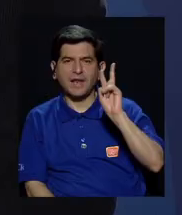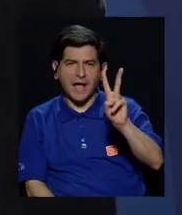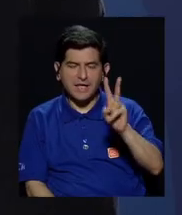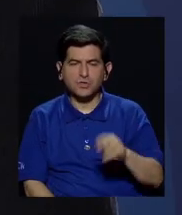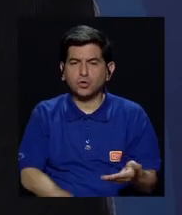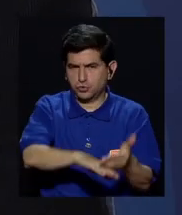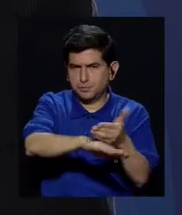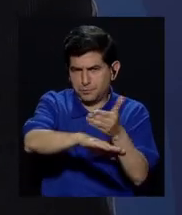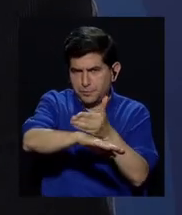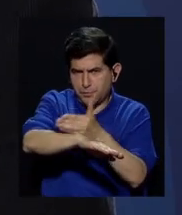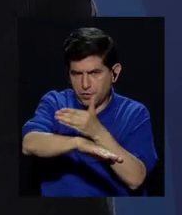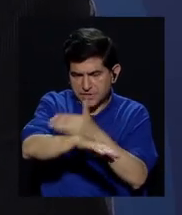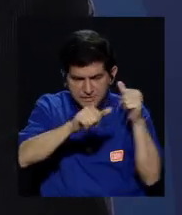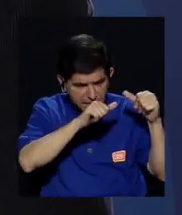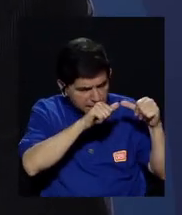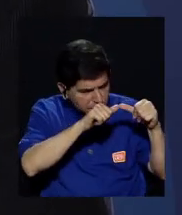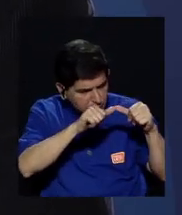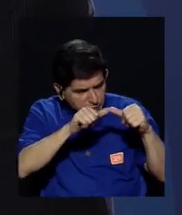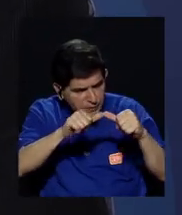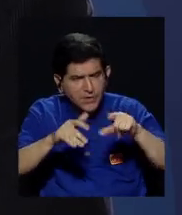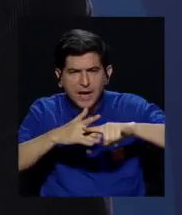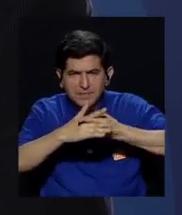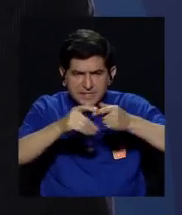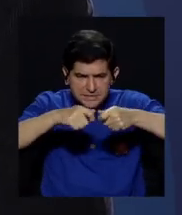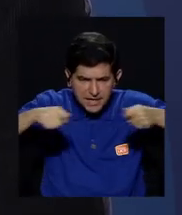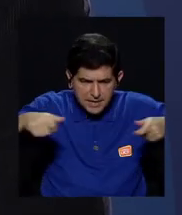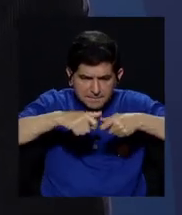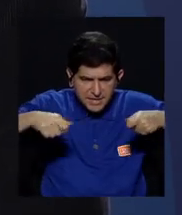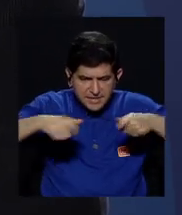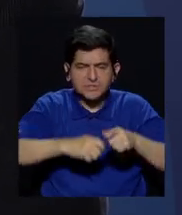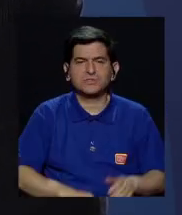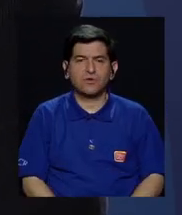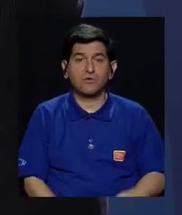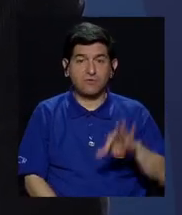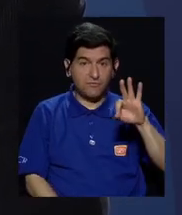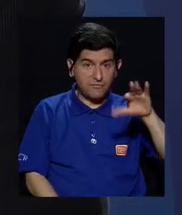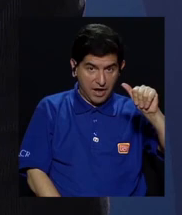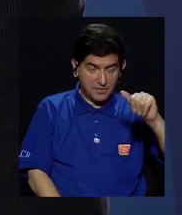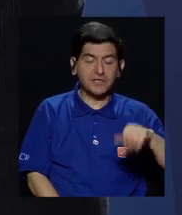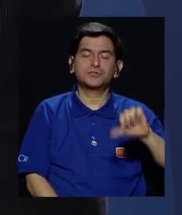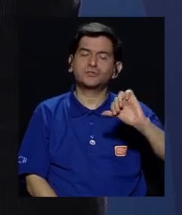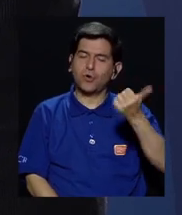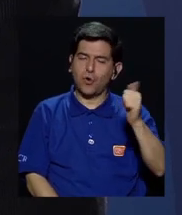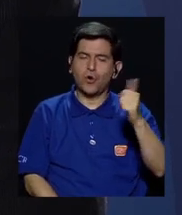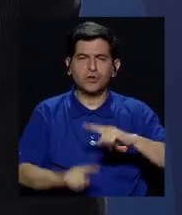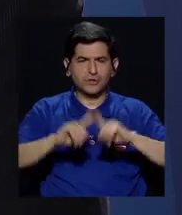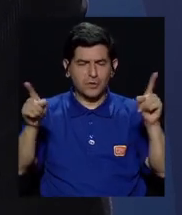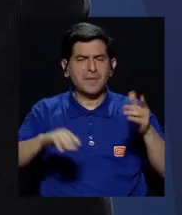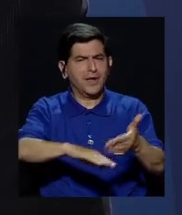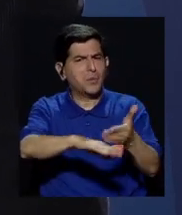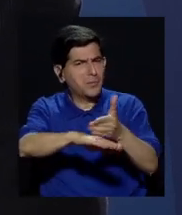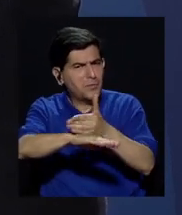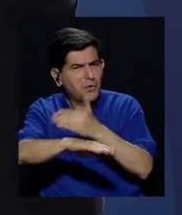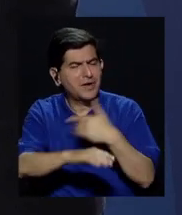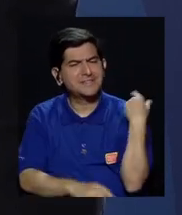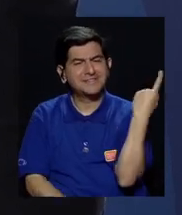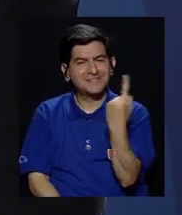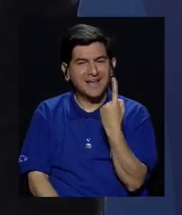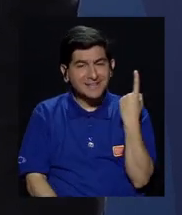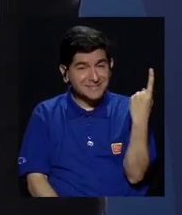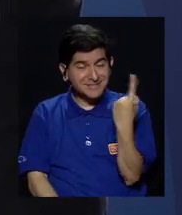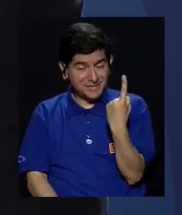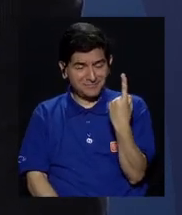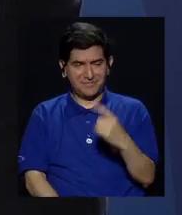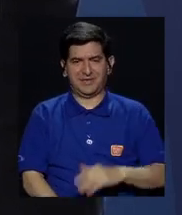han venido creciendo permanentemente de que empiezan las mediciones de todas las encuestadoras y alvarado también es otro se 18 pero si han venido creciendo siempre